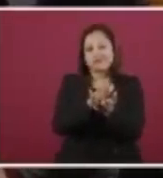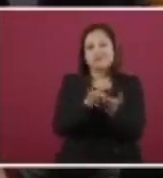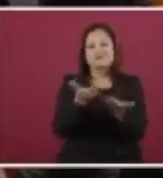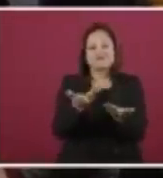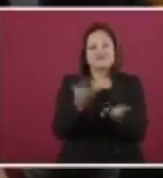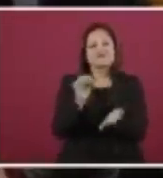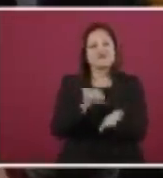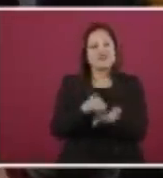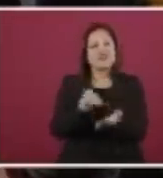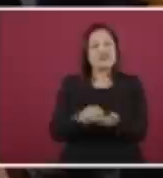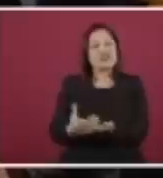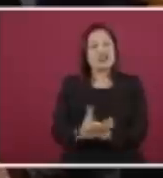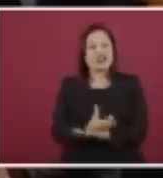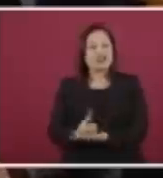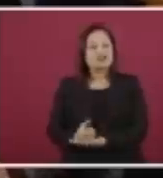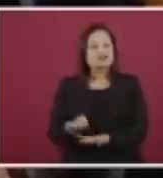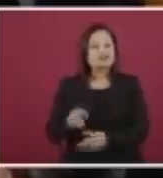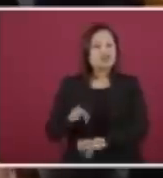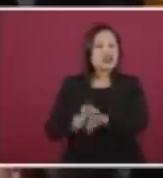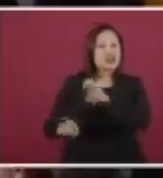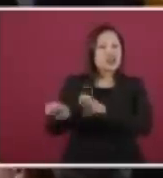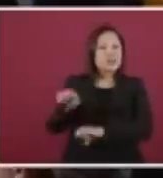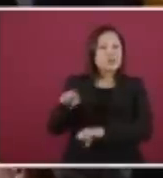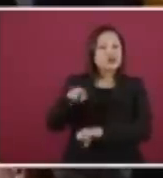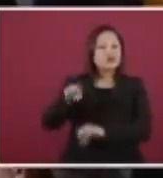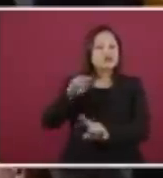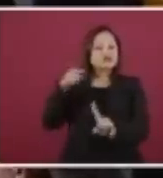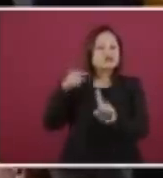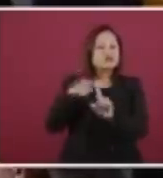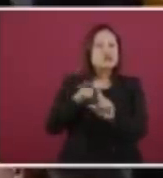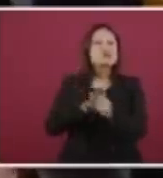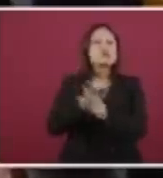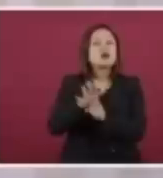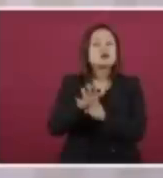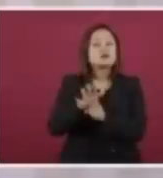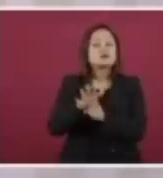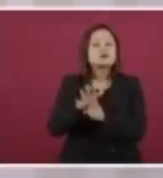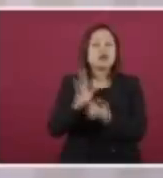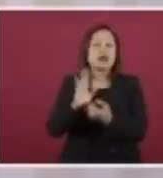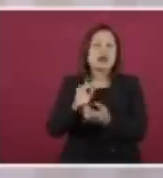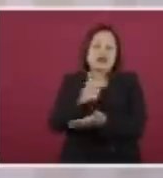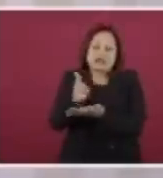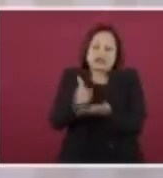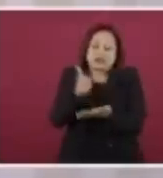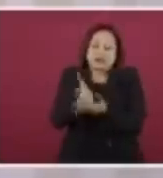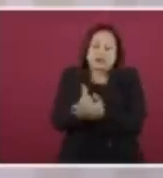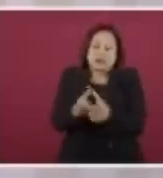entonces las empresas se concentran en las ciudades